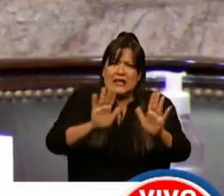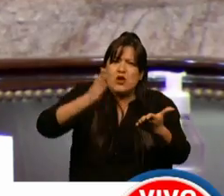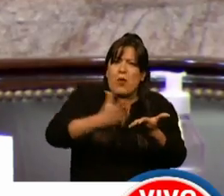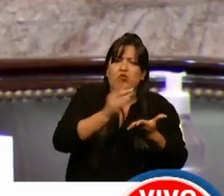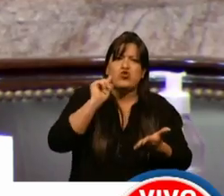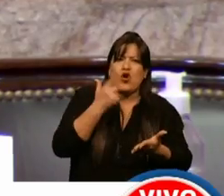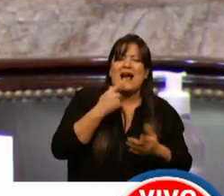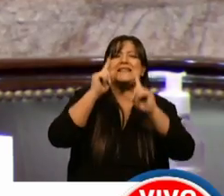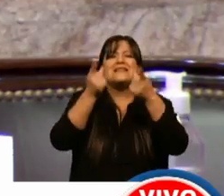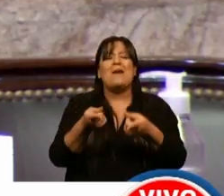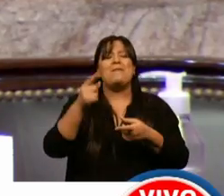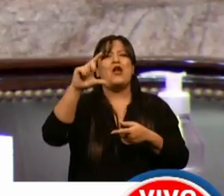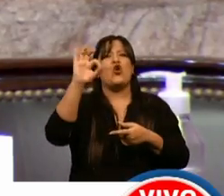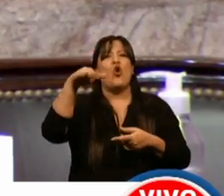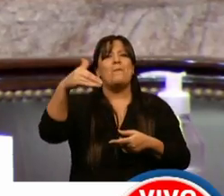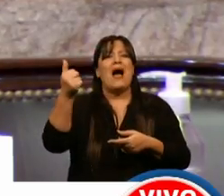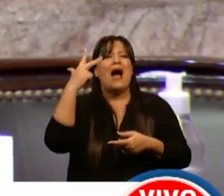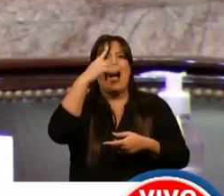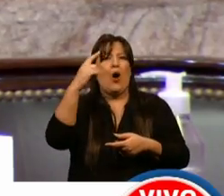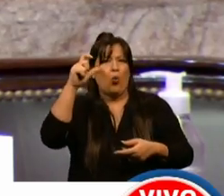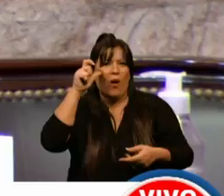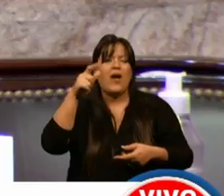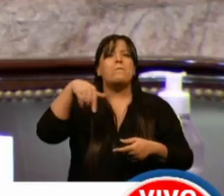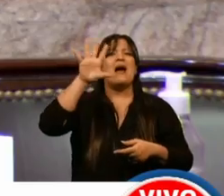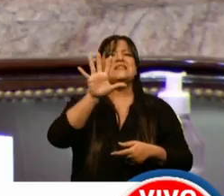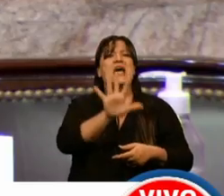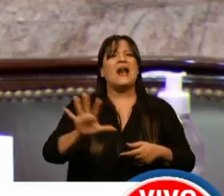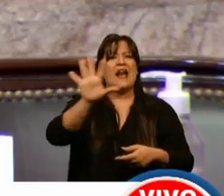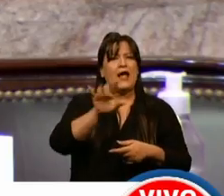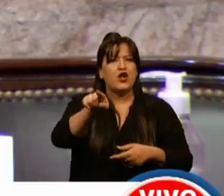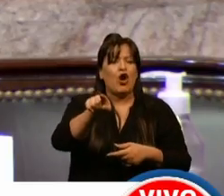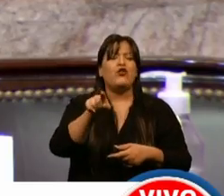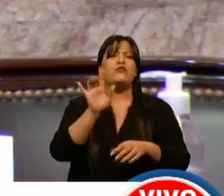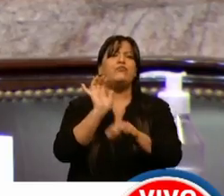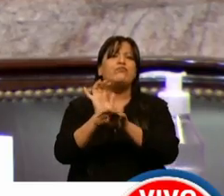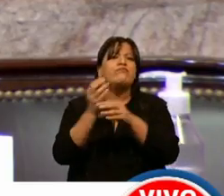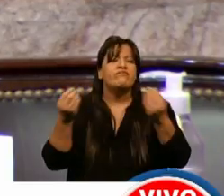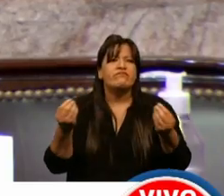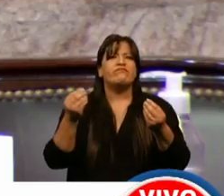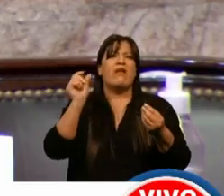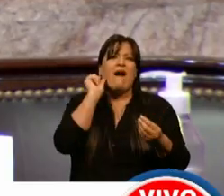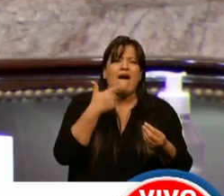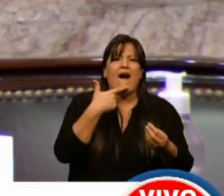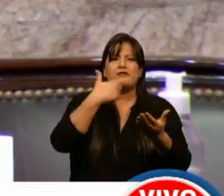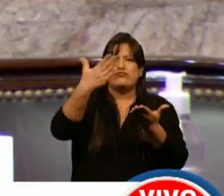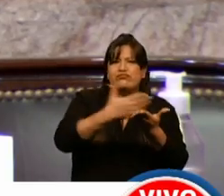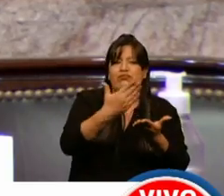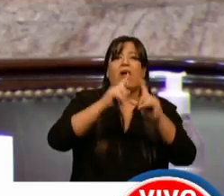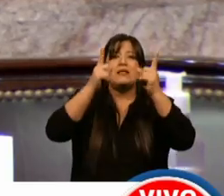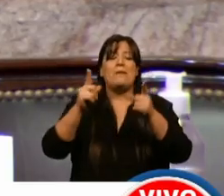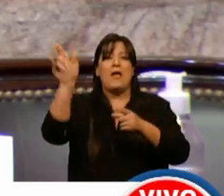y el copago en particular han sido regiones vinculadas a la producción de hidrocarburos y a la generación de energía